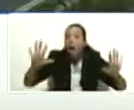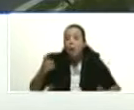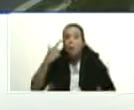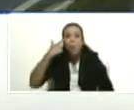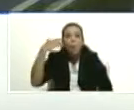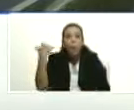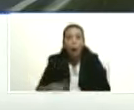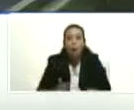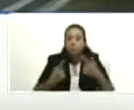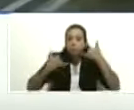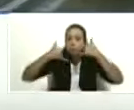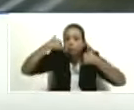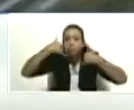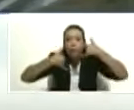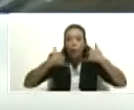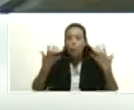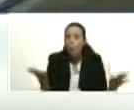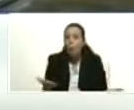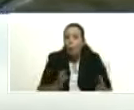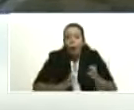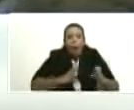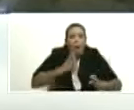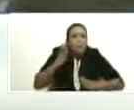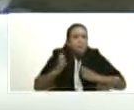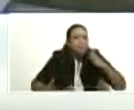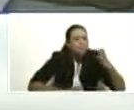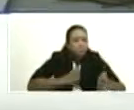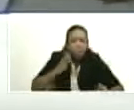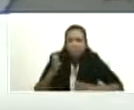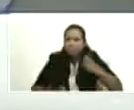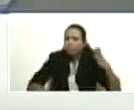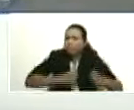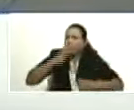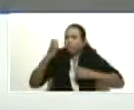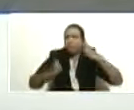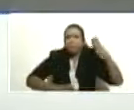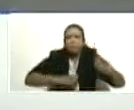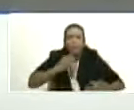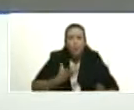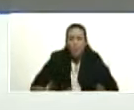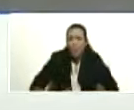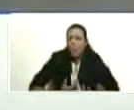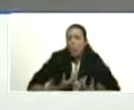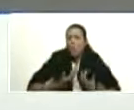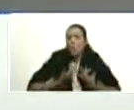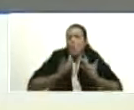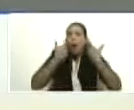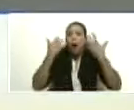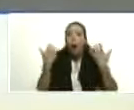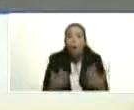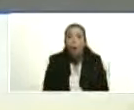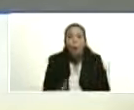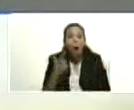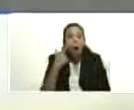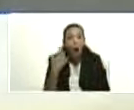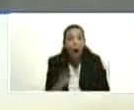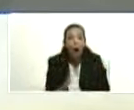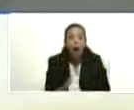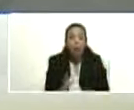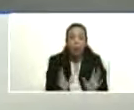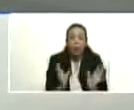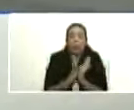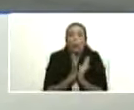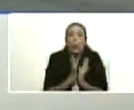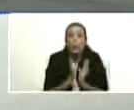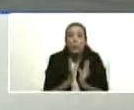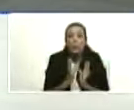imagínese la emoción que invadió, a pesar de, fue corto,